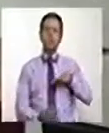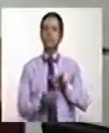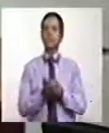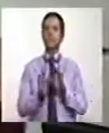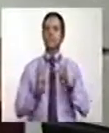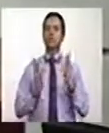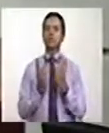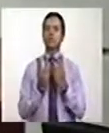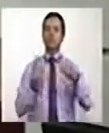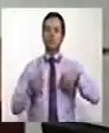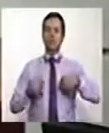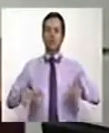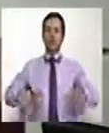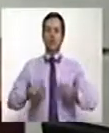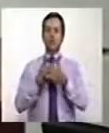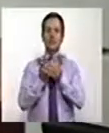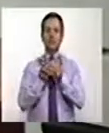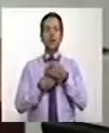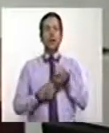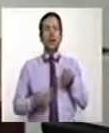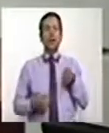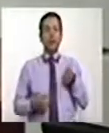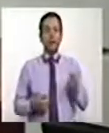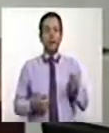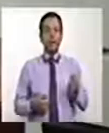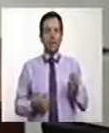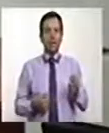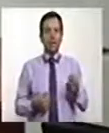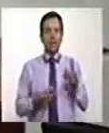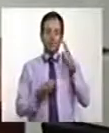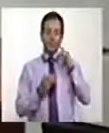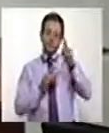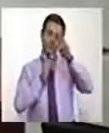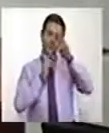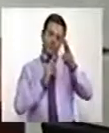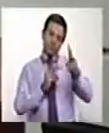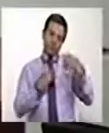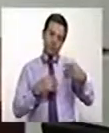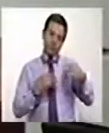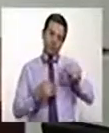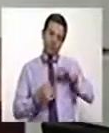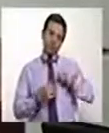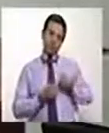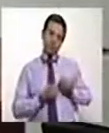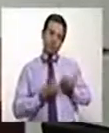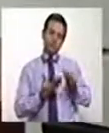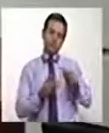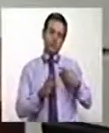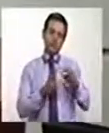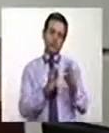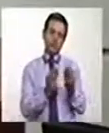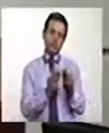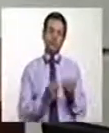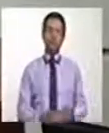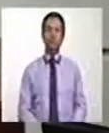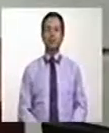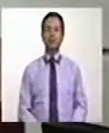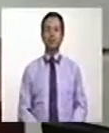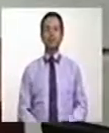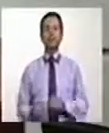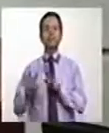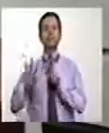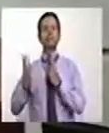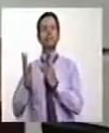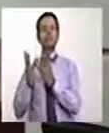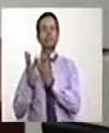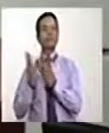República se une al dolor que embarga a su distinguida familia. Que es deber del Senado de la República